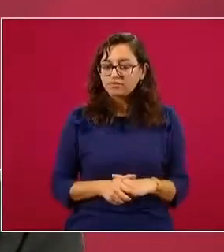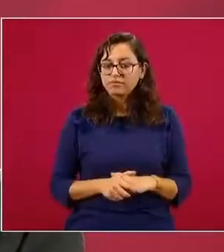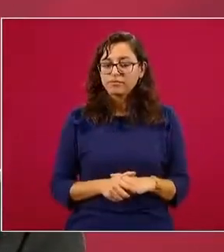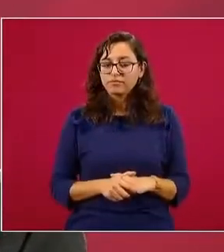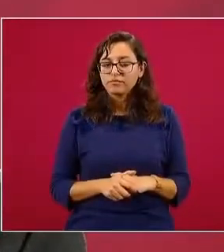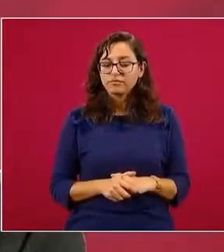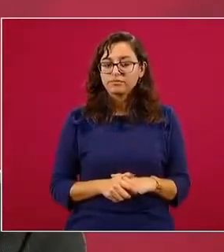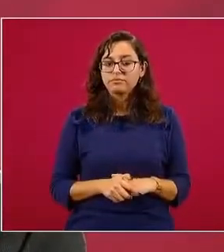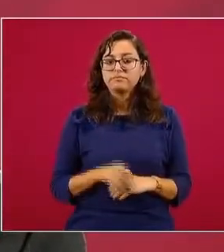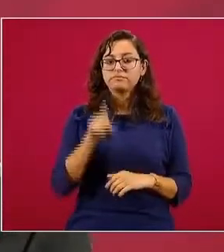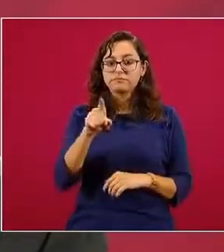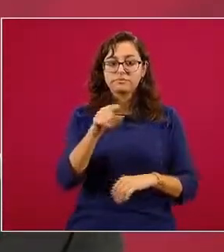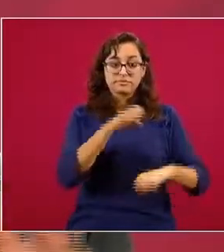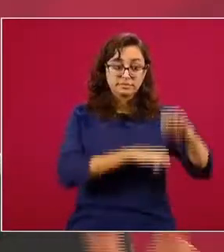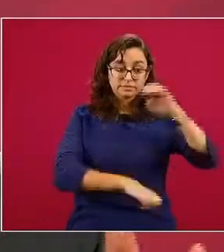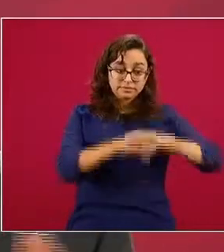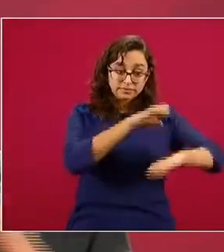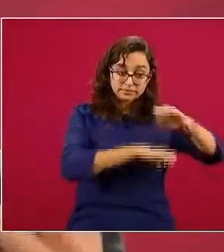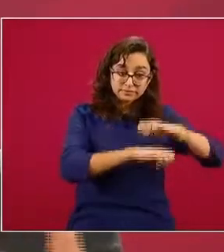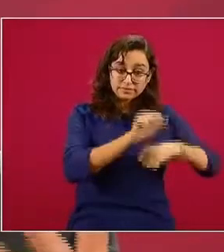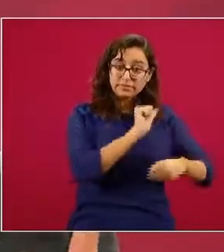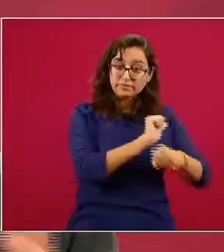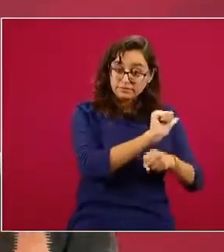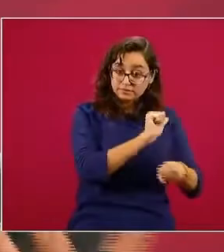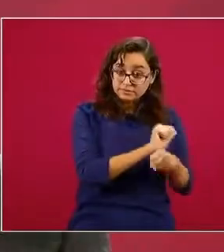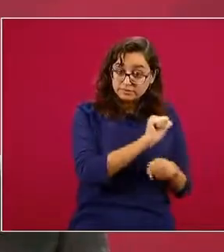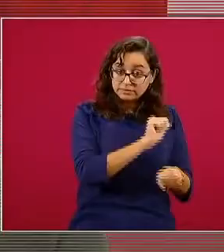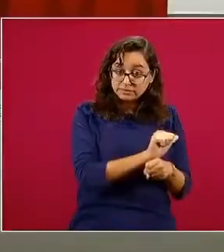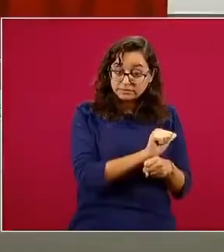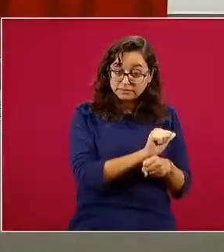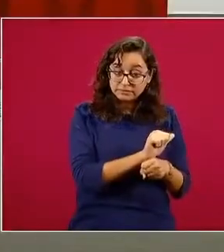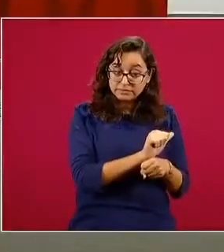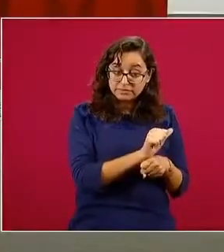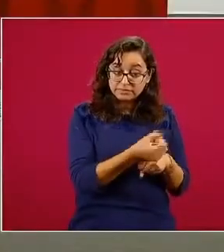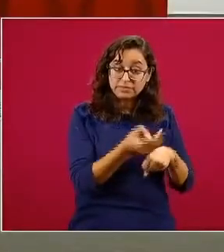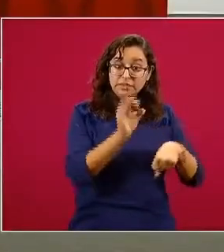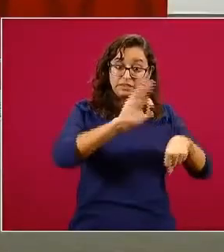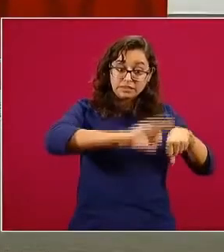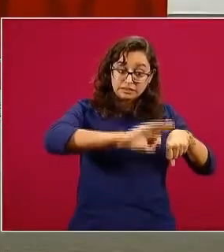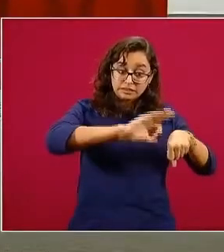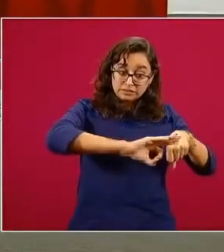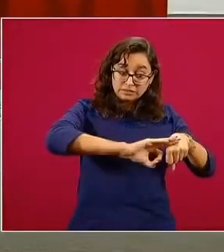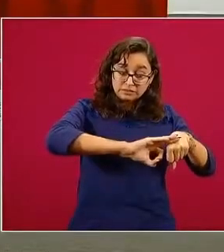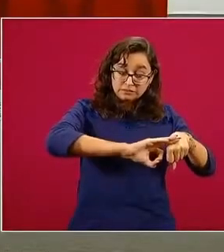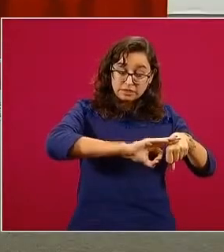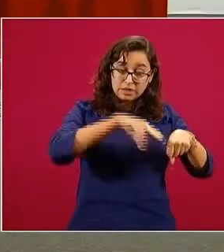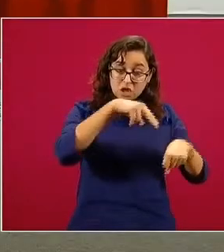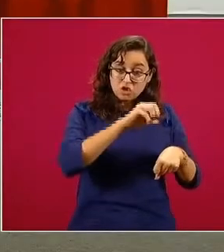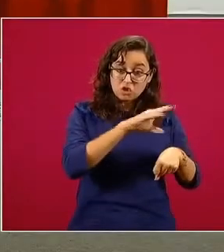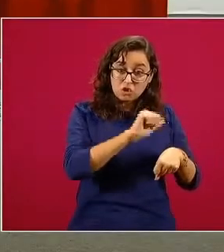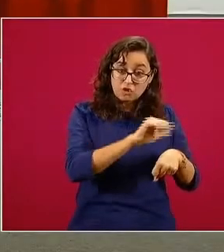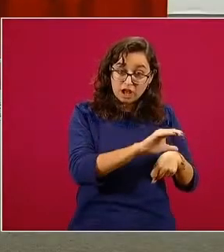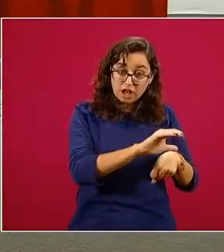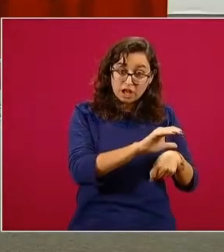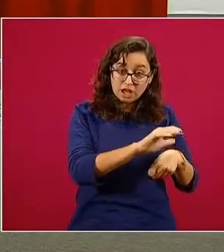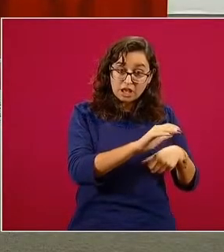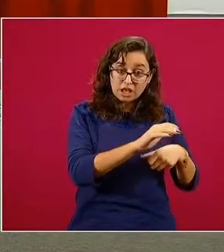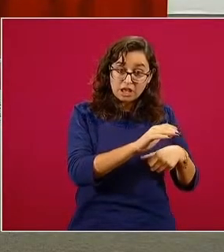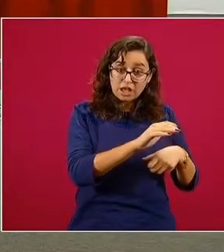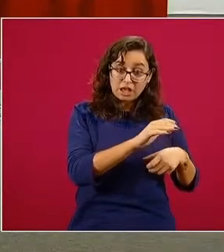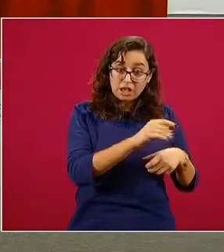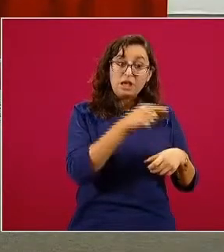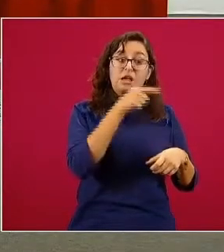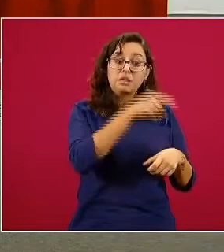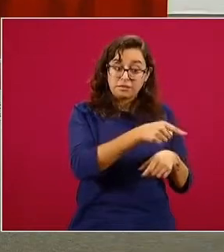Chemex, empresa argentina, cuyo operador de logística se llama Novag y sufrió esta segunda